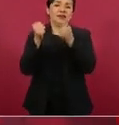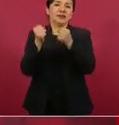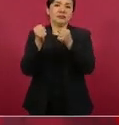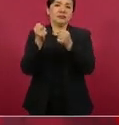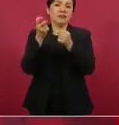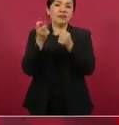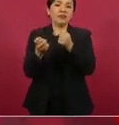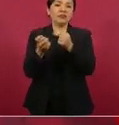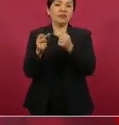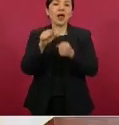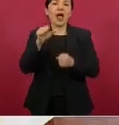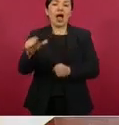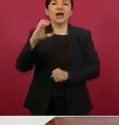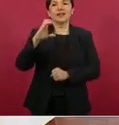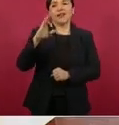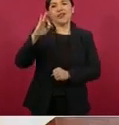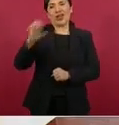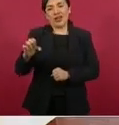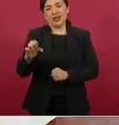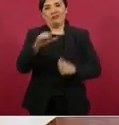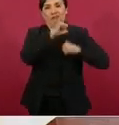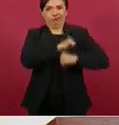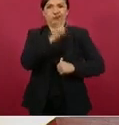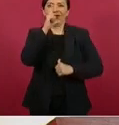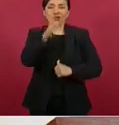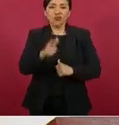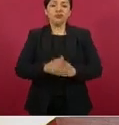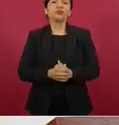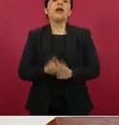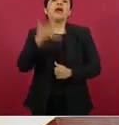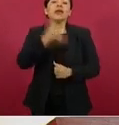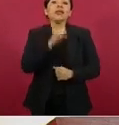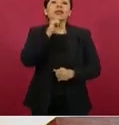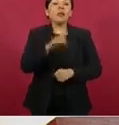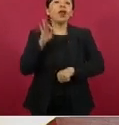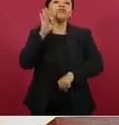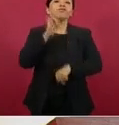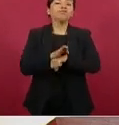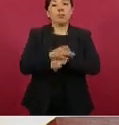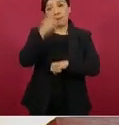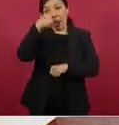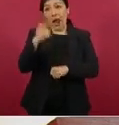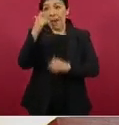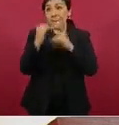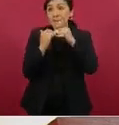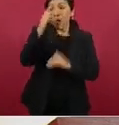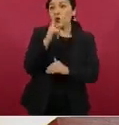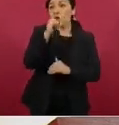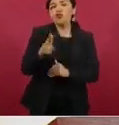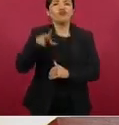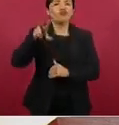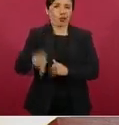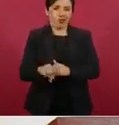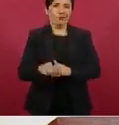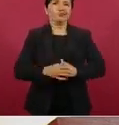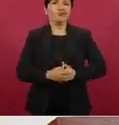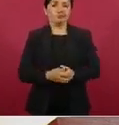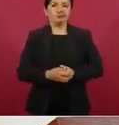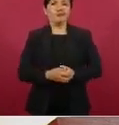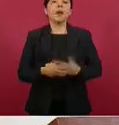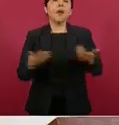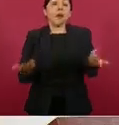a la Comisión Federal de Electricidad y garantizamos que no aumente el precio de la luz.